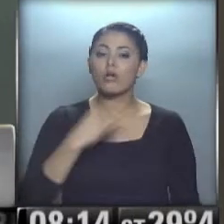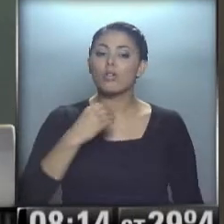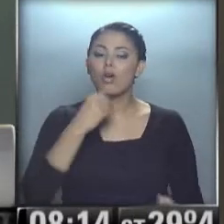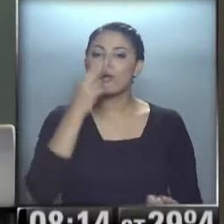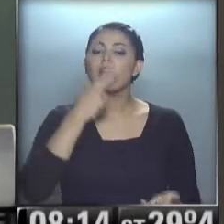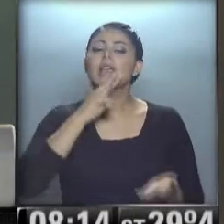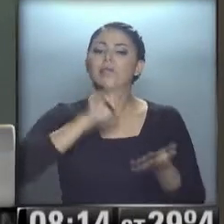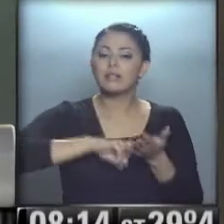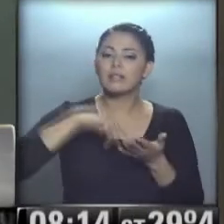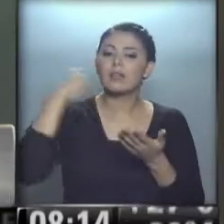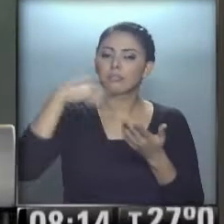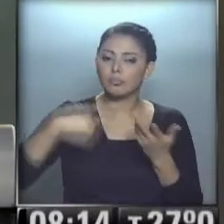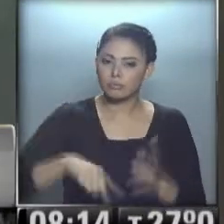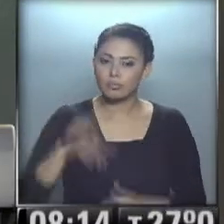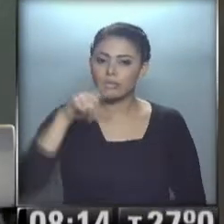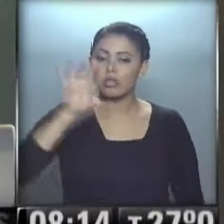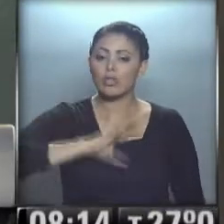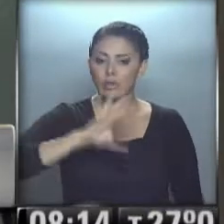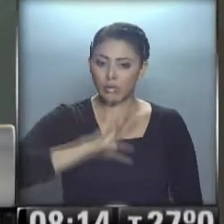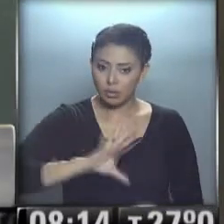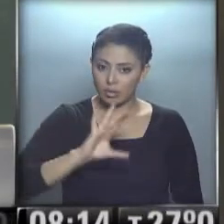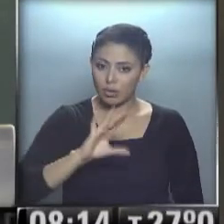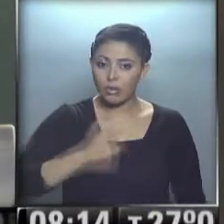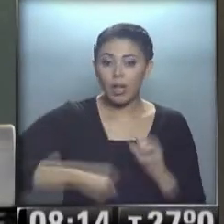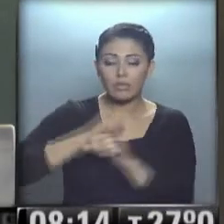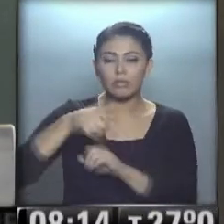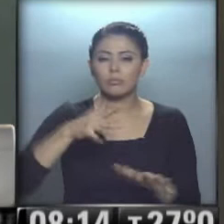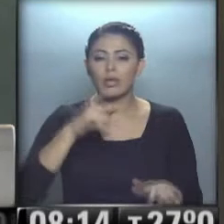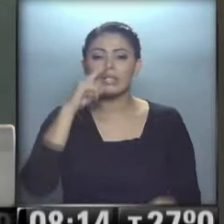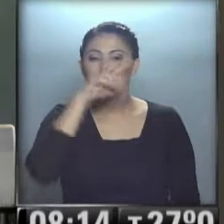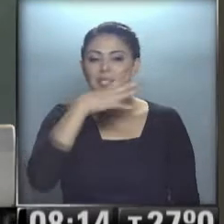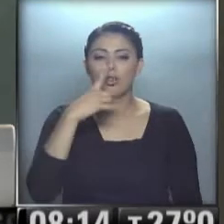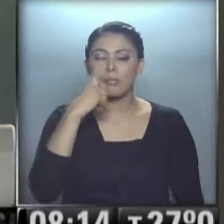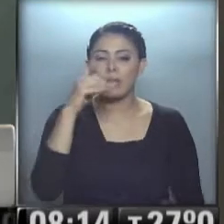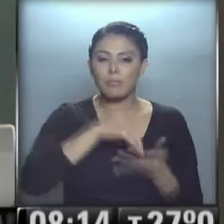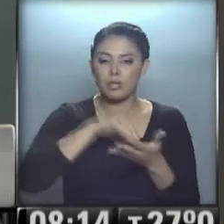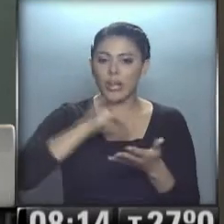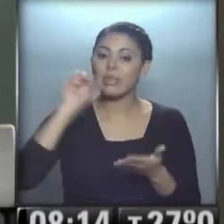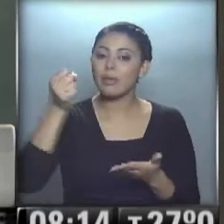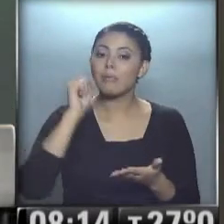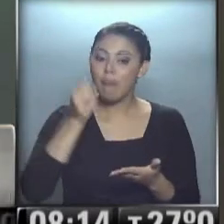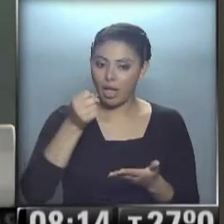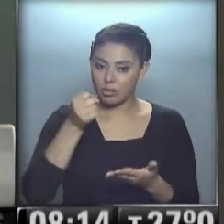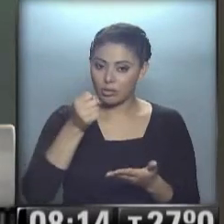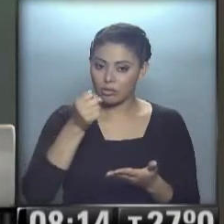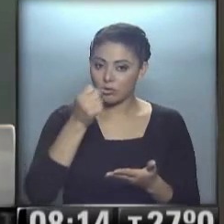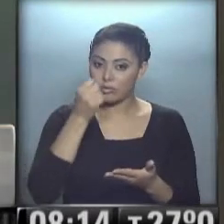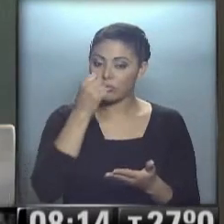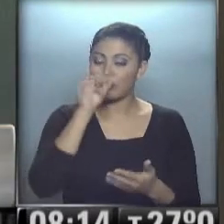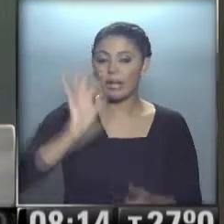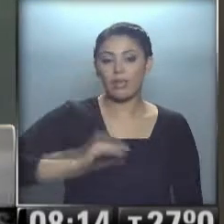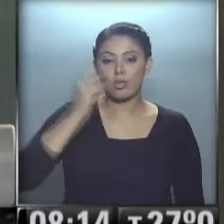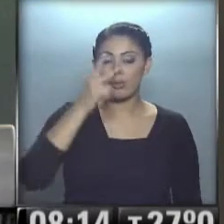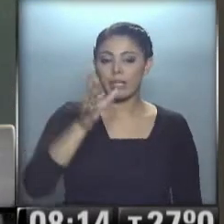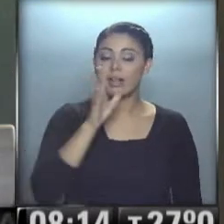intereses. Estos servicios de deuda pública ascienden a aproximadamente 75 mil millones de pesos para el ejercicio fiscal